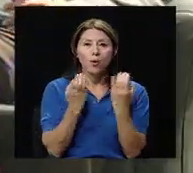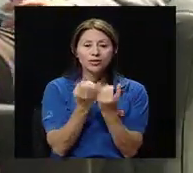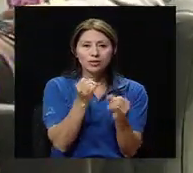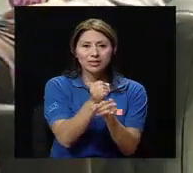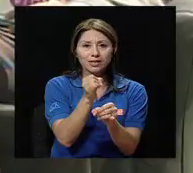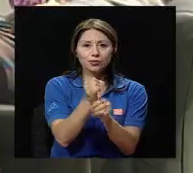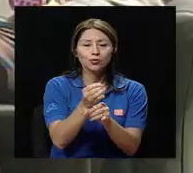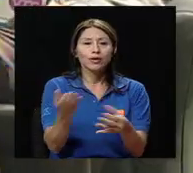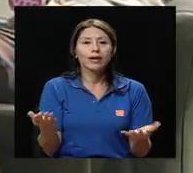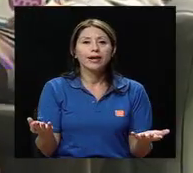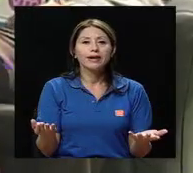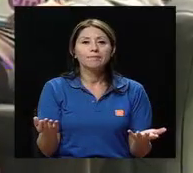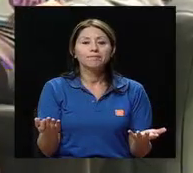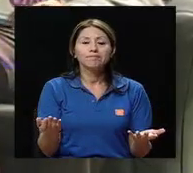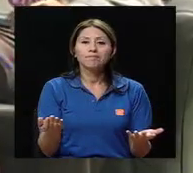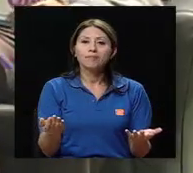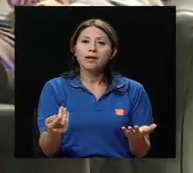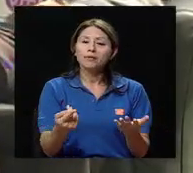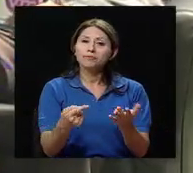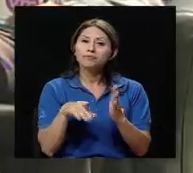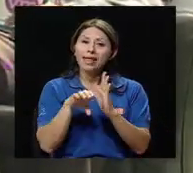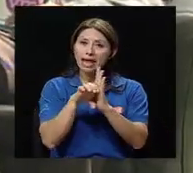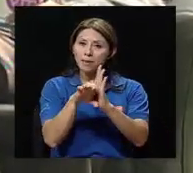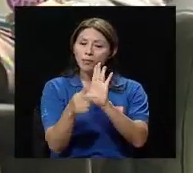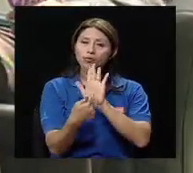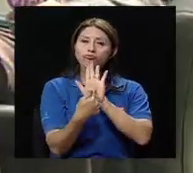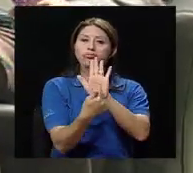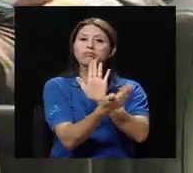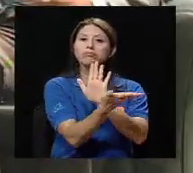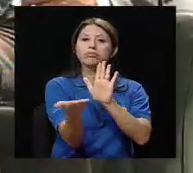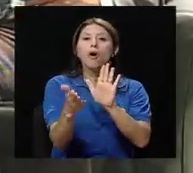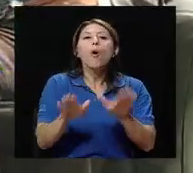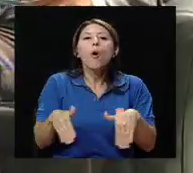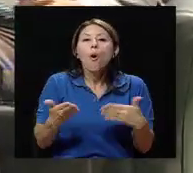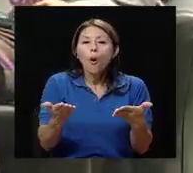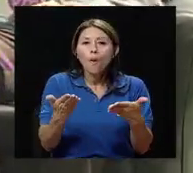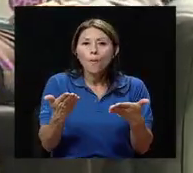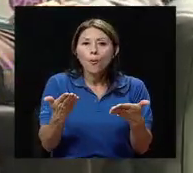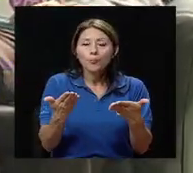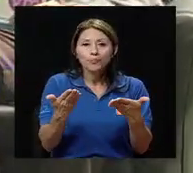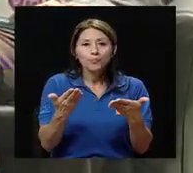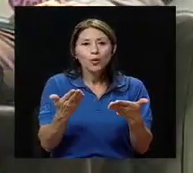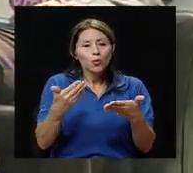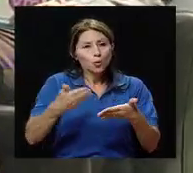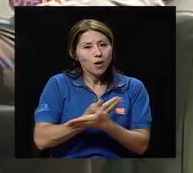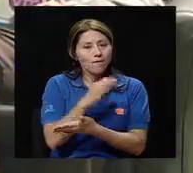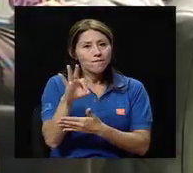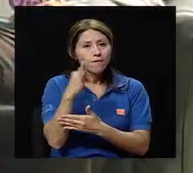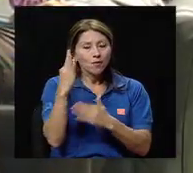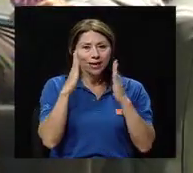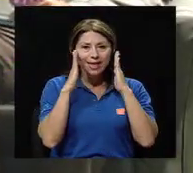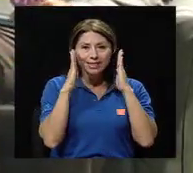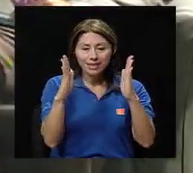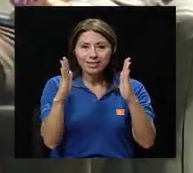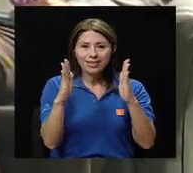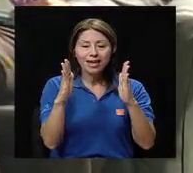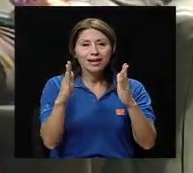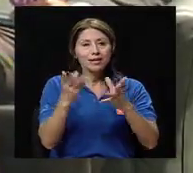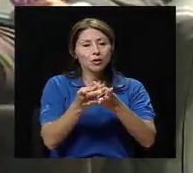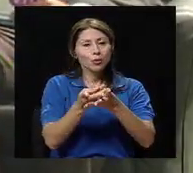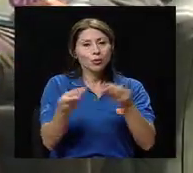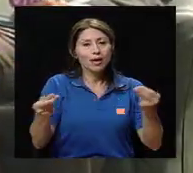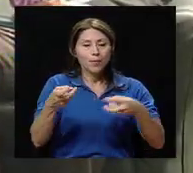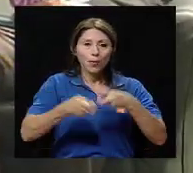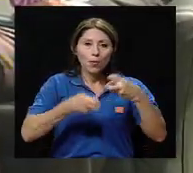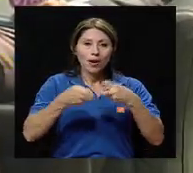comisión institucional, dando el ejemplo de cómo puede ser una nueva manera de atender esta problemática